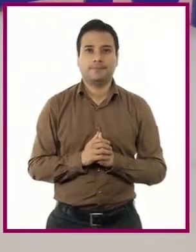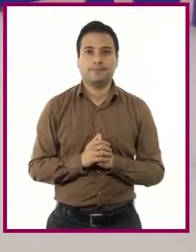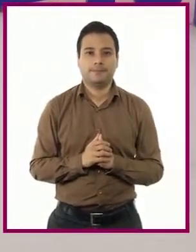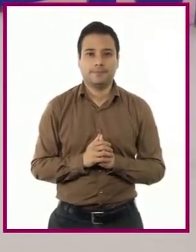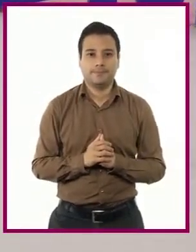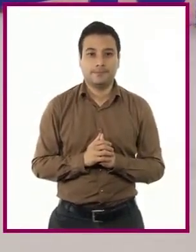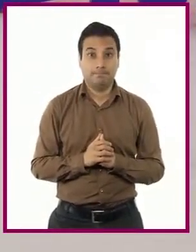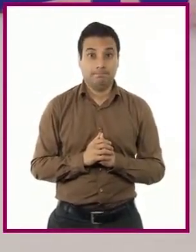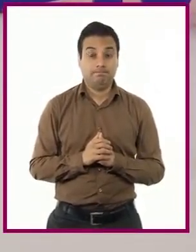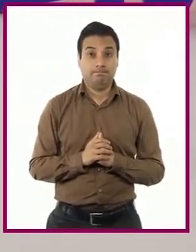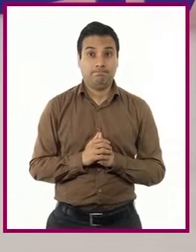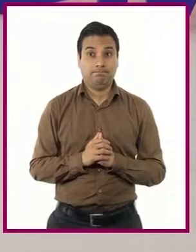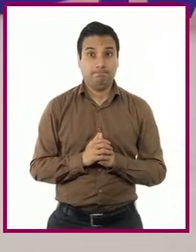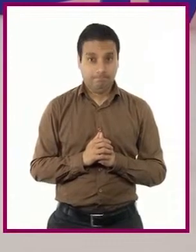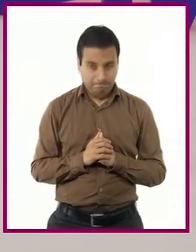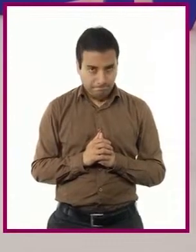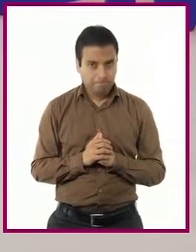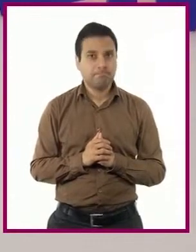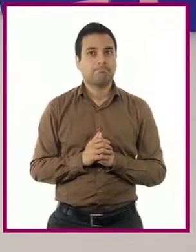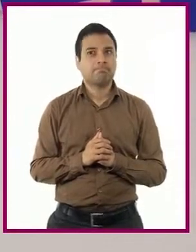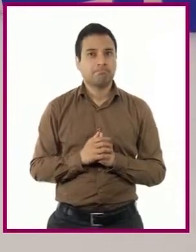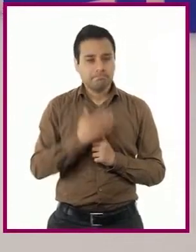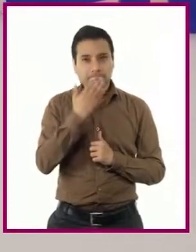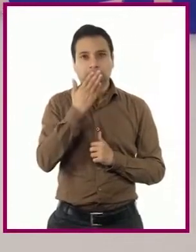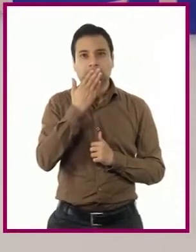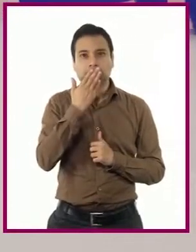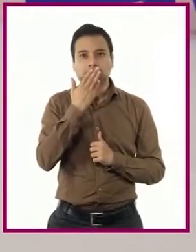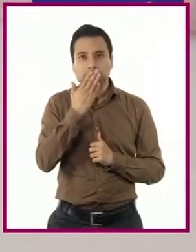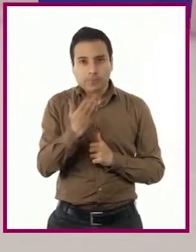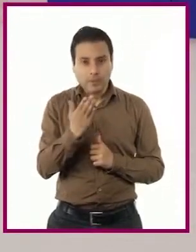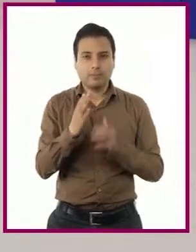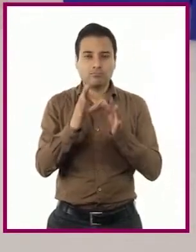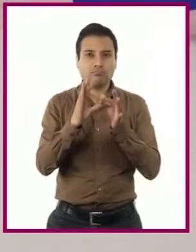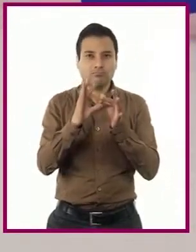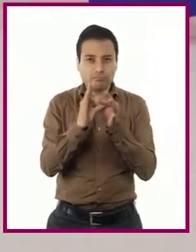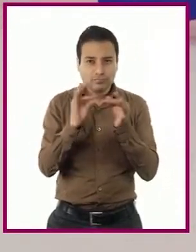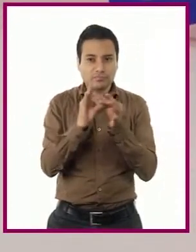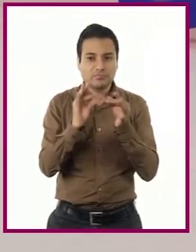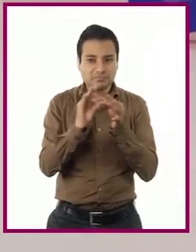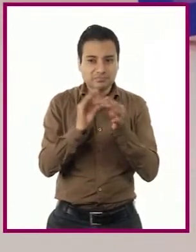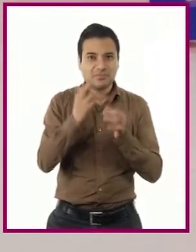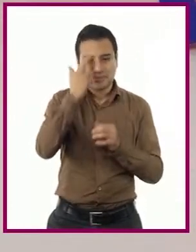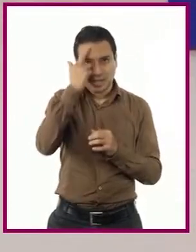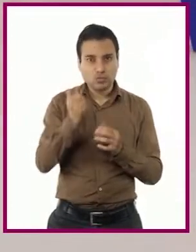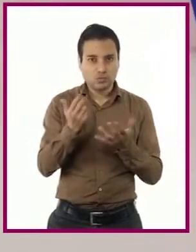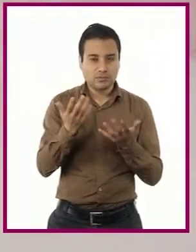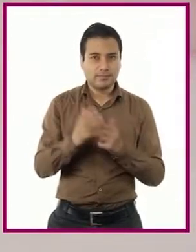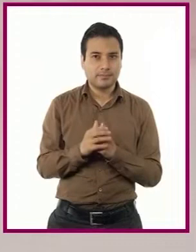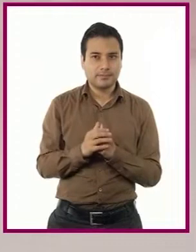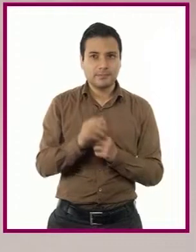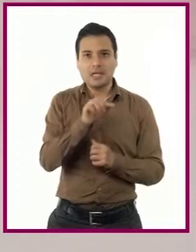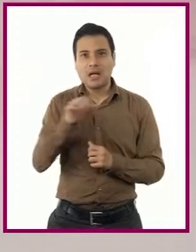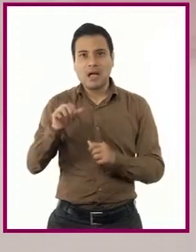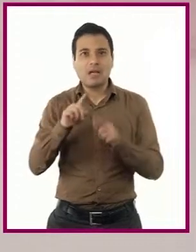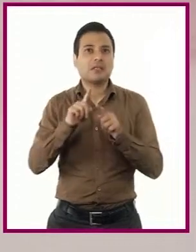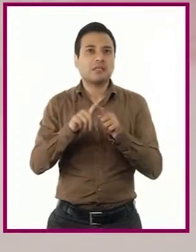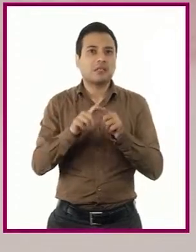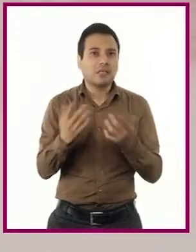Me parecen muy acertados los comentarios y los puntos que ambos compartieron. ¿A quién va dirigido?